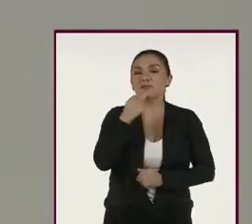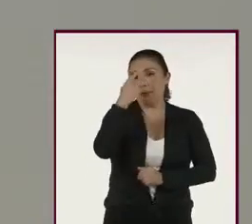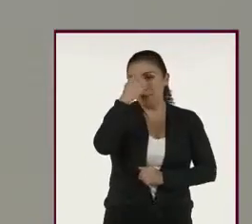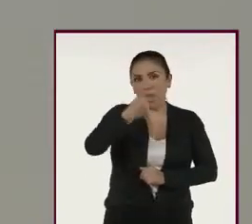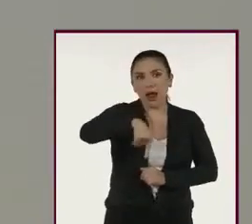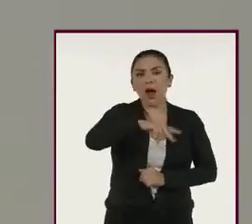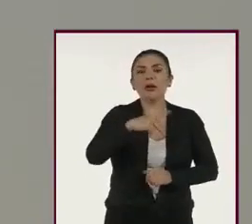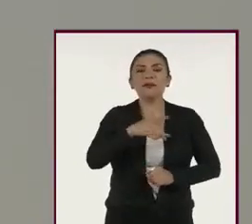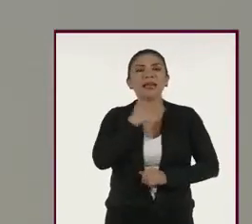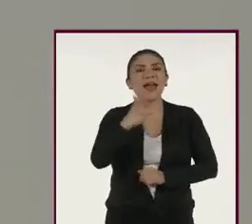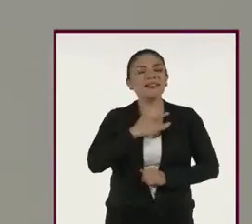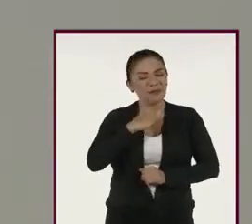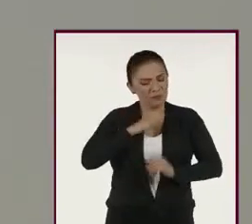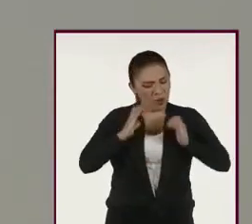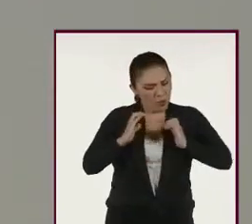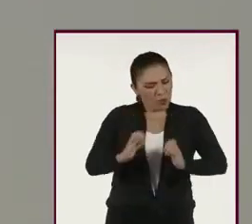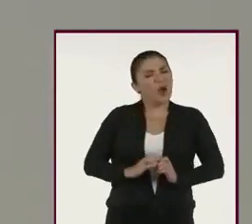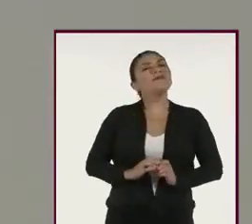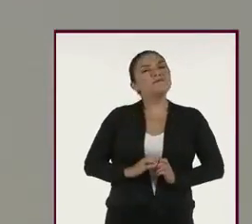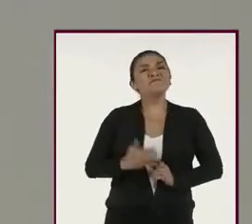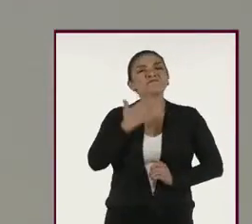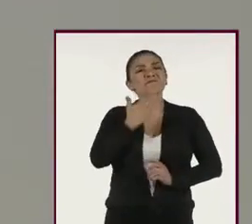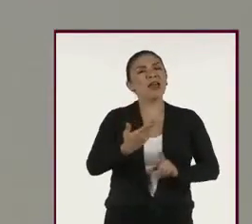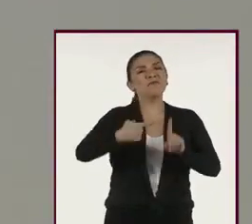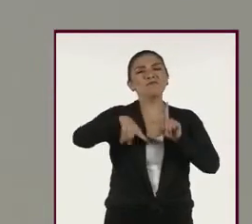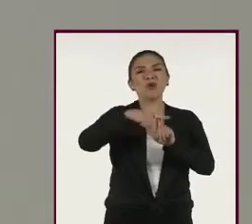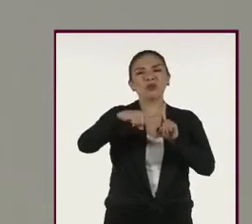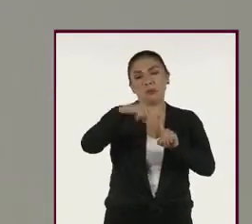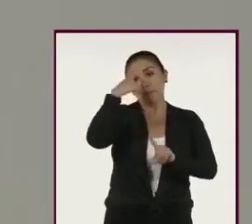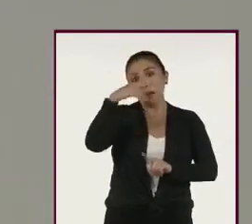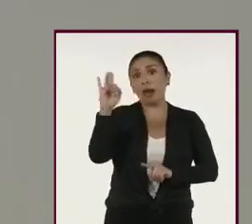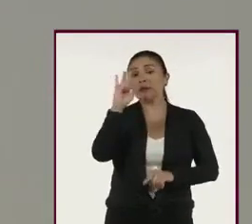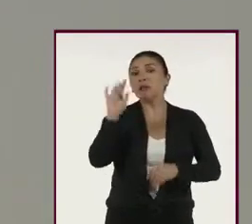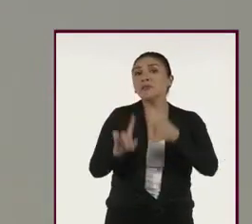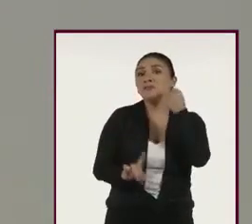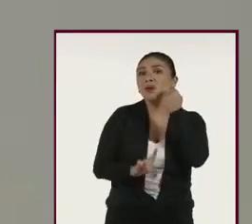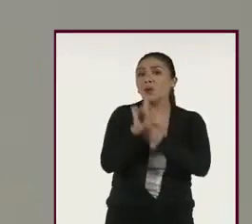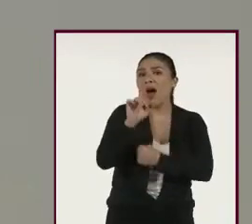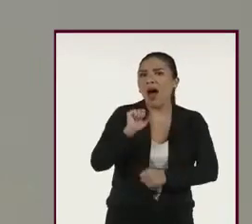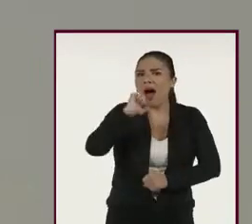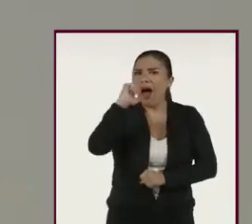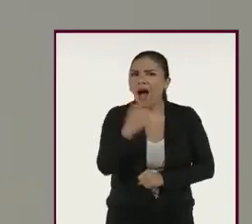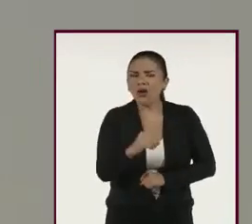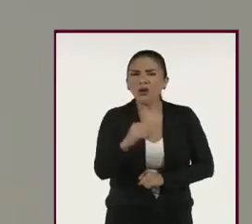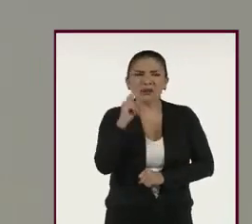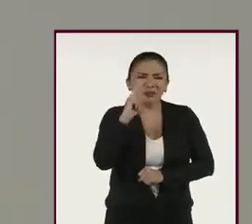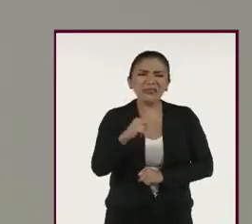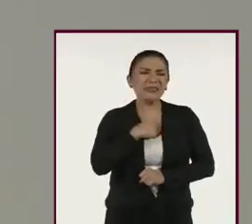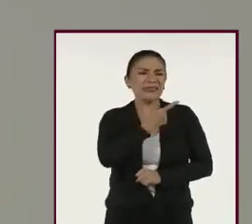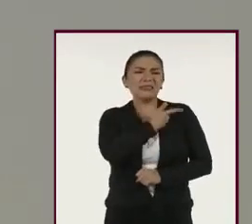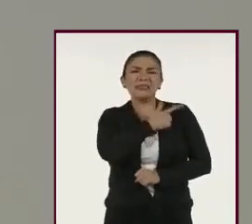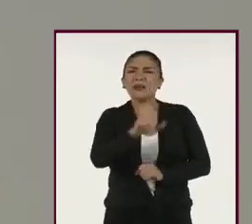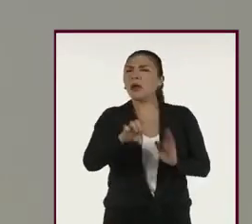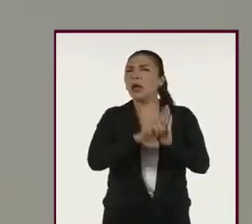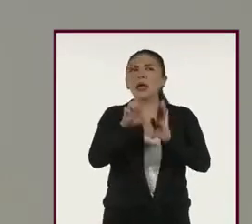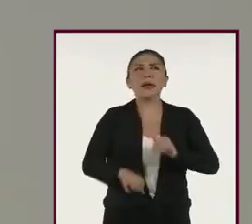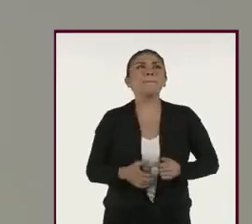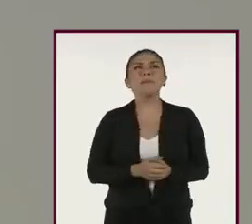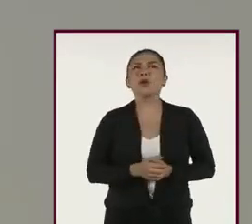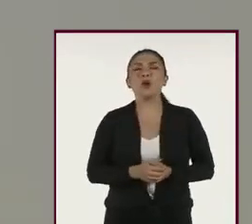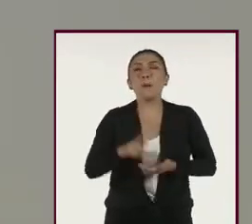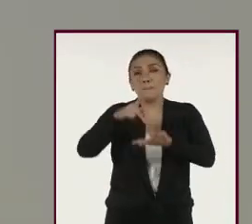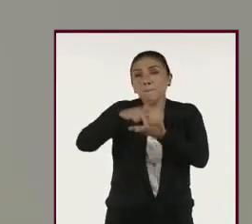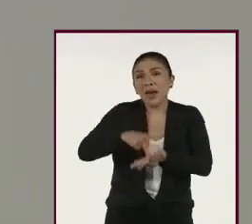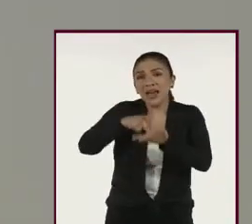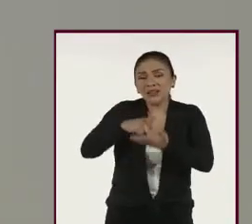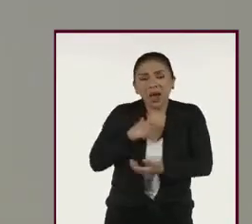estar percibiendo su cuerpo de una manera adecuada, para que en caso de que detecten algo que no les agrada, por ejemplo, en relación al